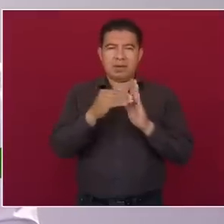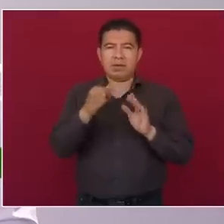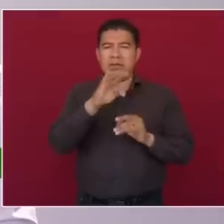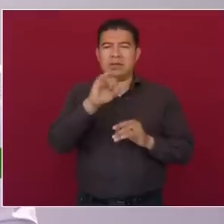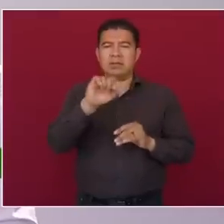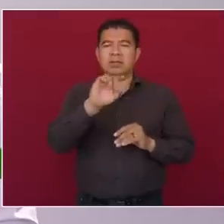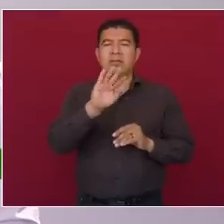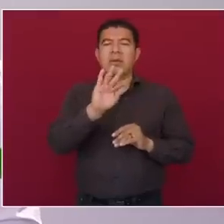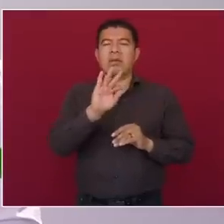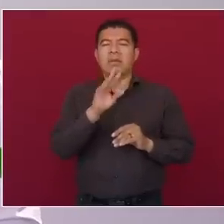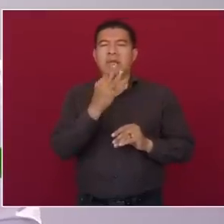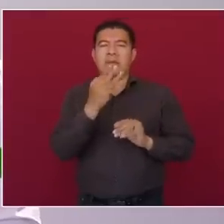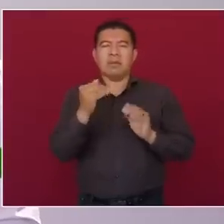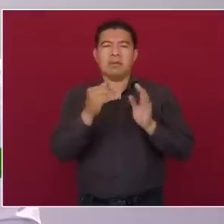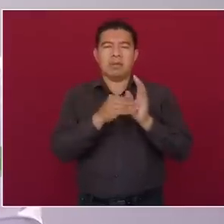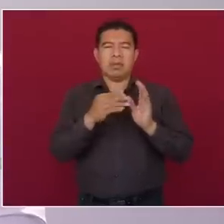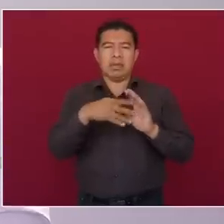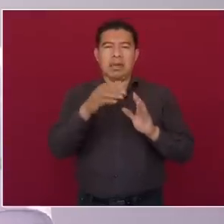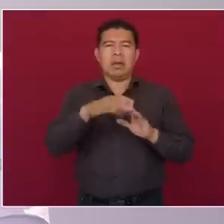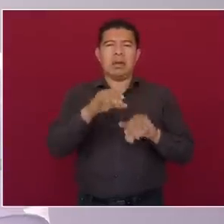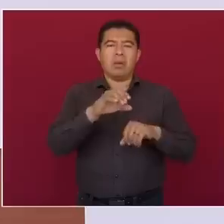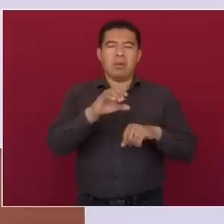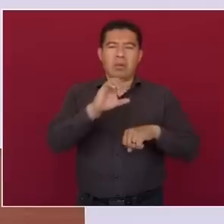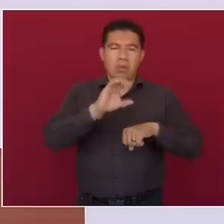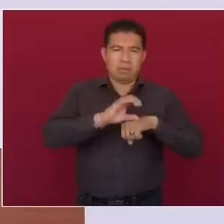1.972.423 metros cúbicos de concreto,